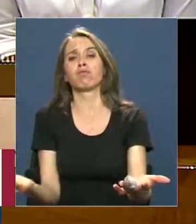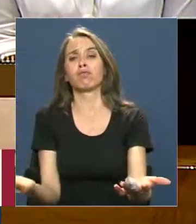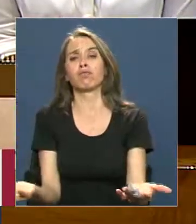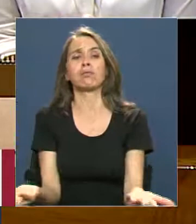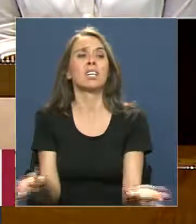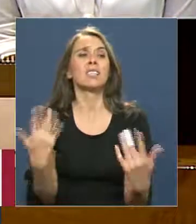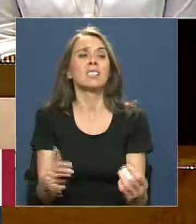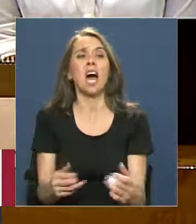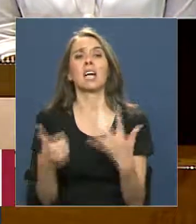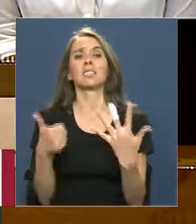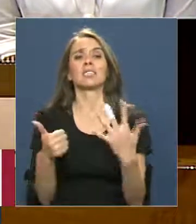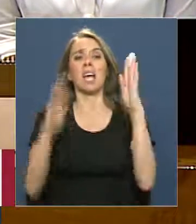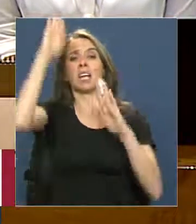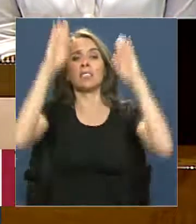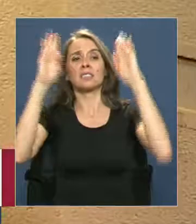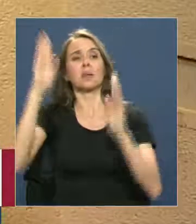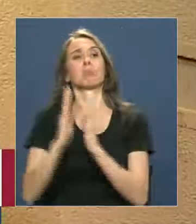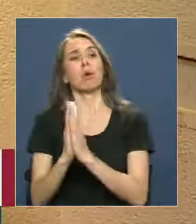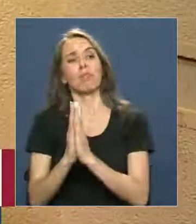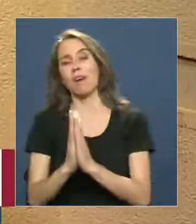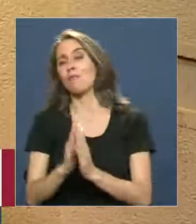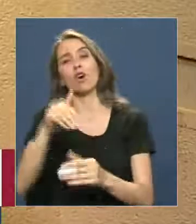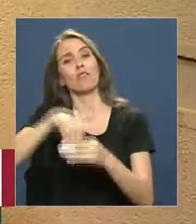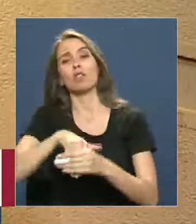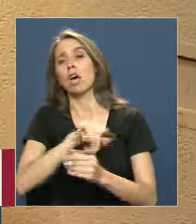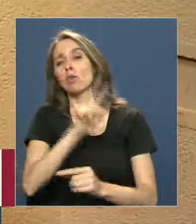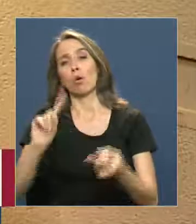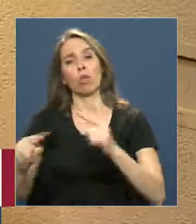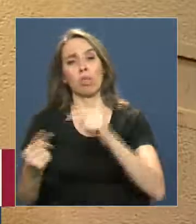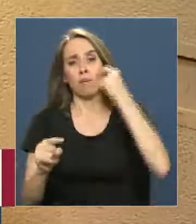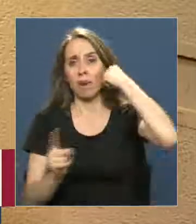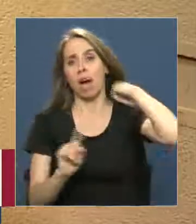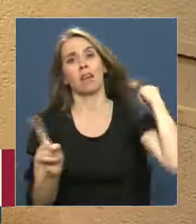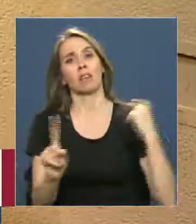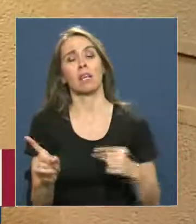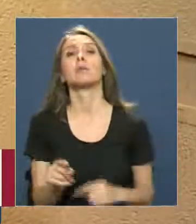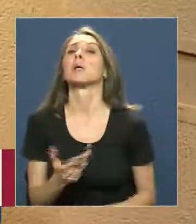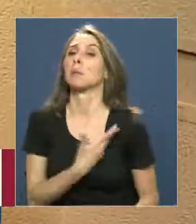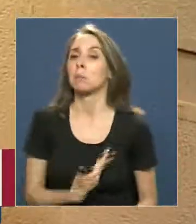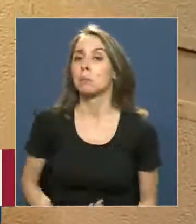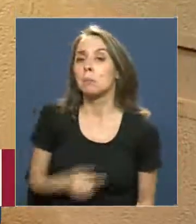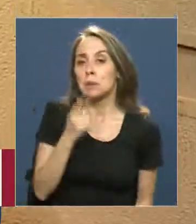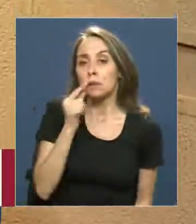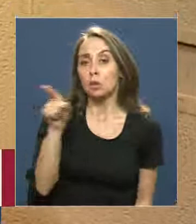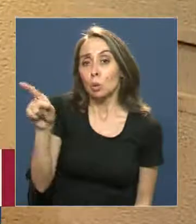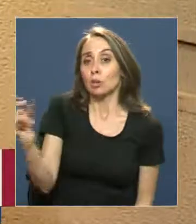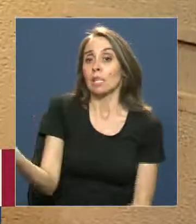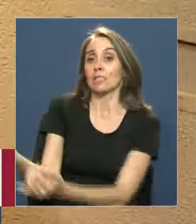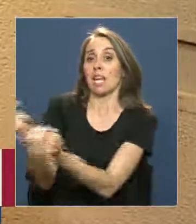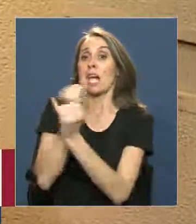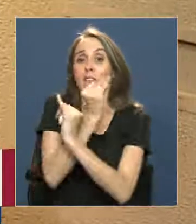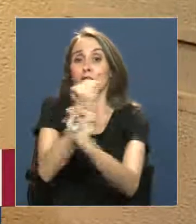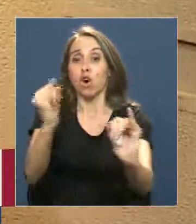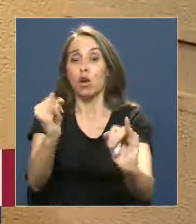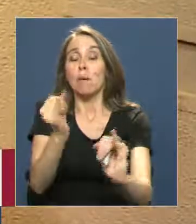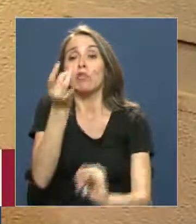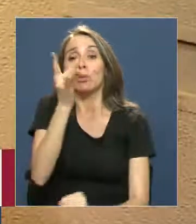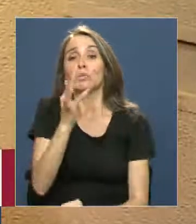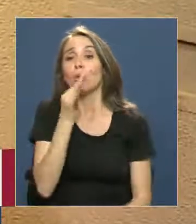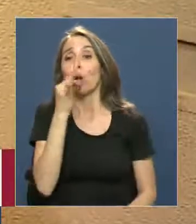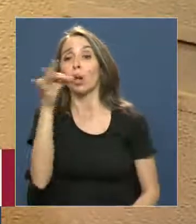Uy, ya tenemos como 6 palabras. Por favor, presidente, vamos a votar. No hay debate. En lo explícitamente estricto lo que usted informa, solo señalar